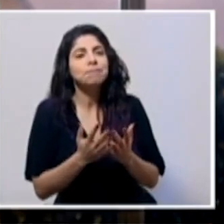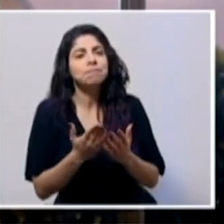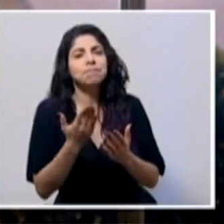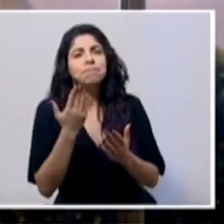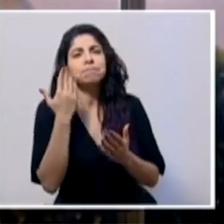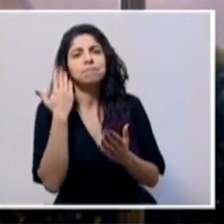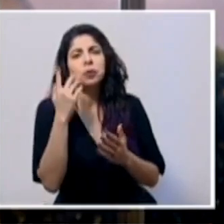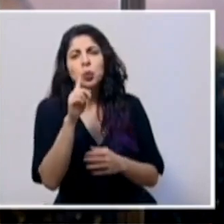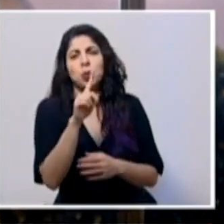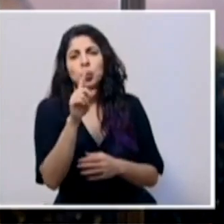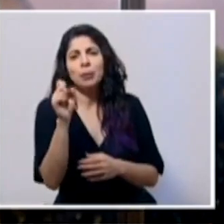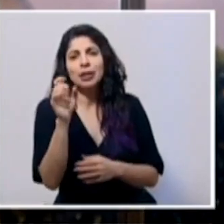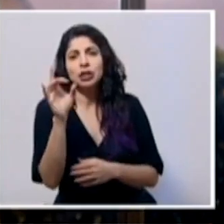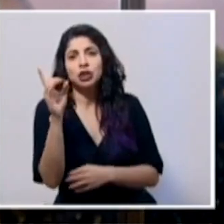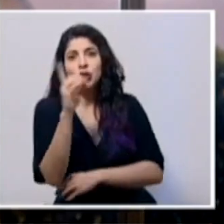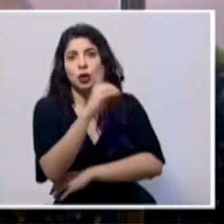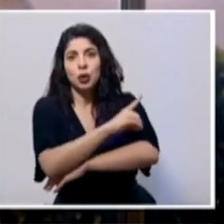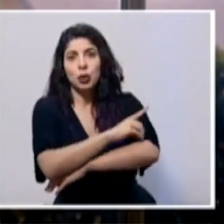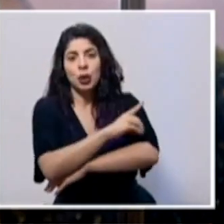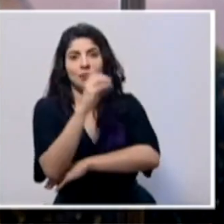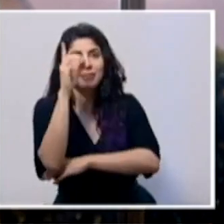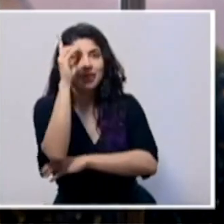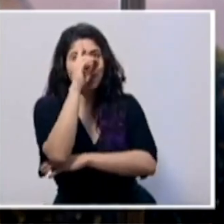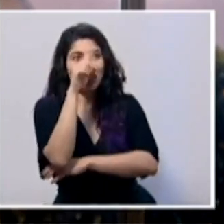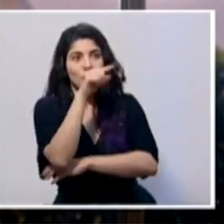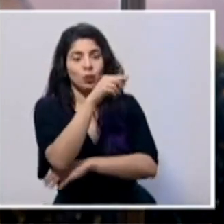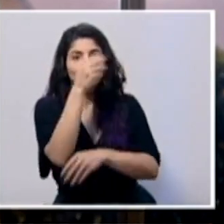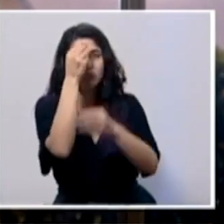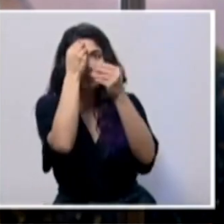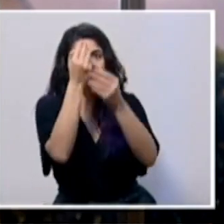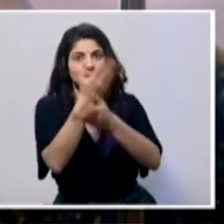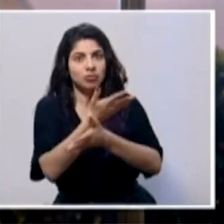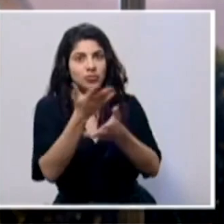Hace un mes y ocho días, don Daniel, que usted informó al país de la